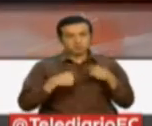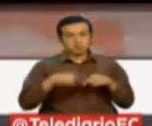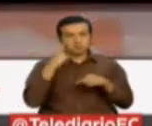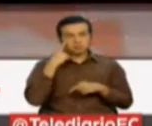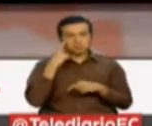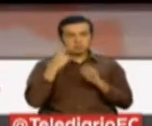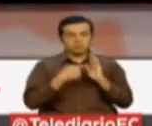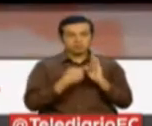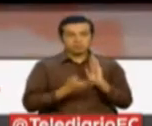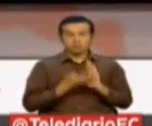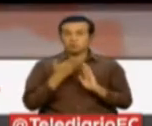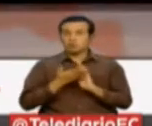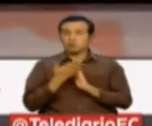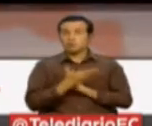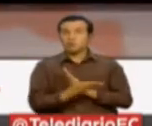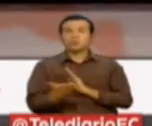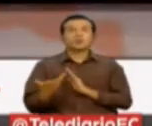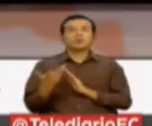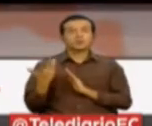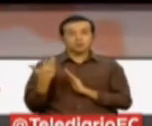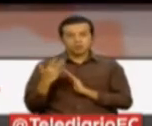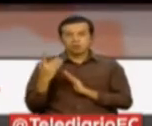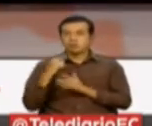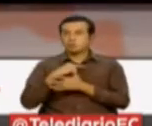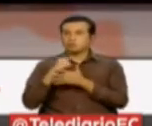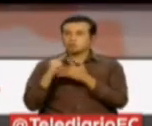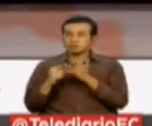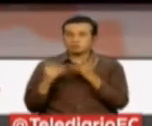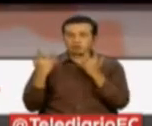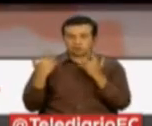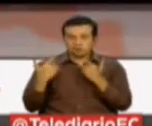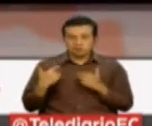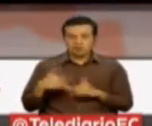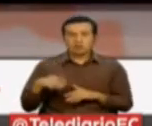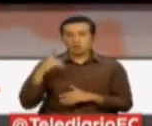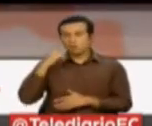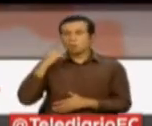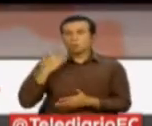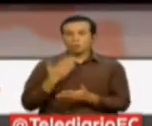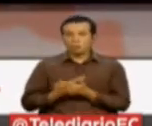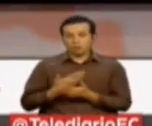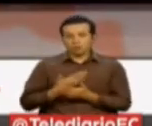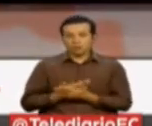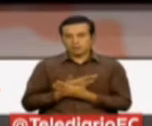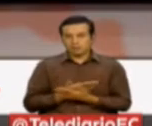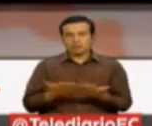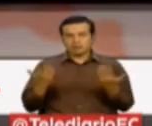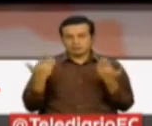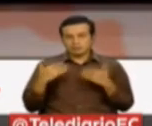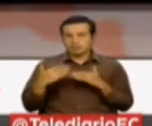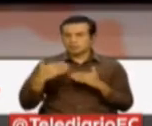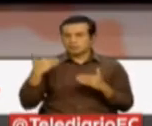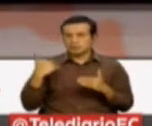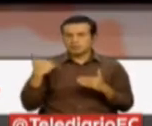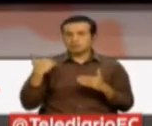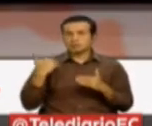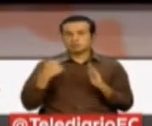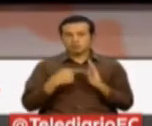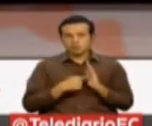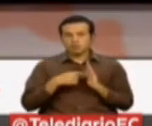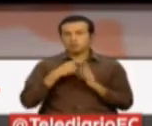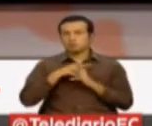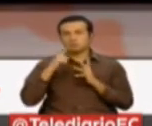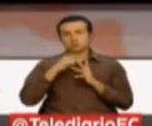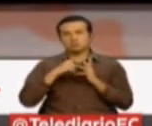pretende elevar los aranceles pero de todas maneras de estas medidas y esto ya ha sido comprobado con lo que hemos tenido en restricciones salvaguardia